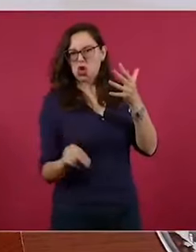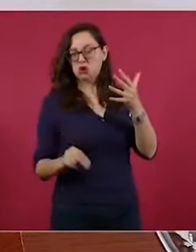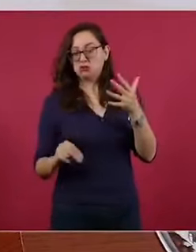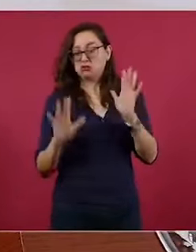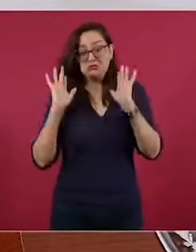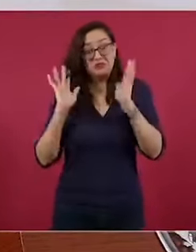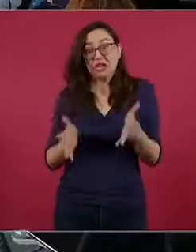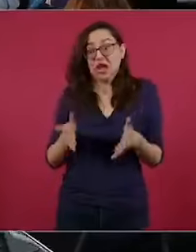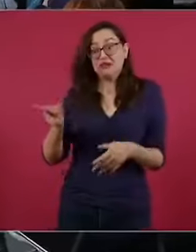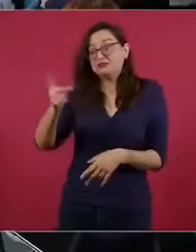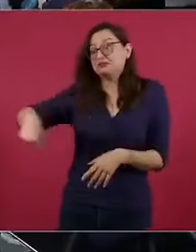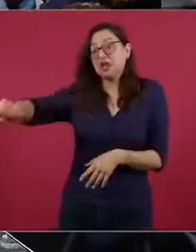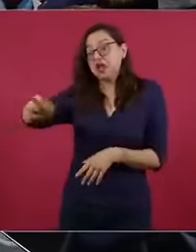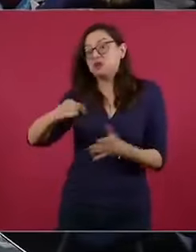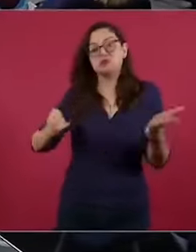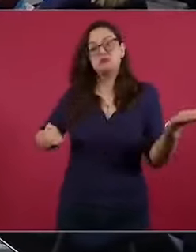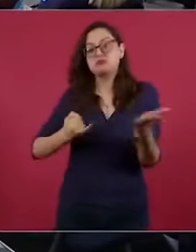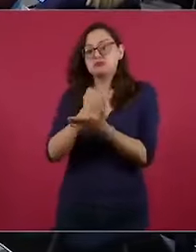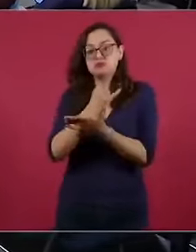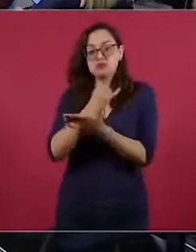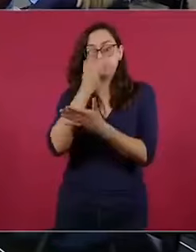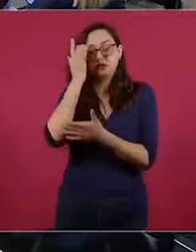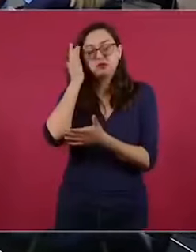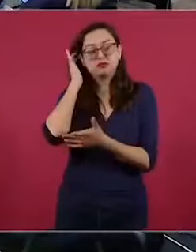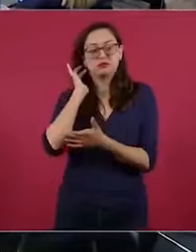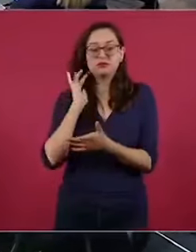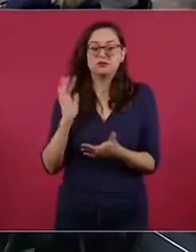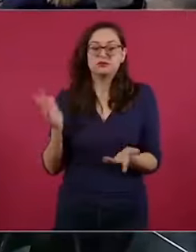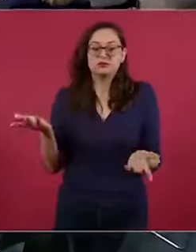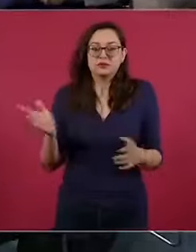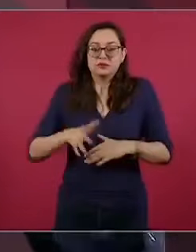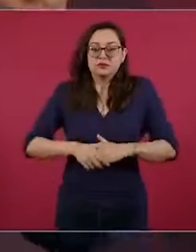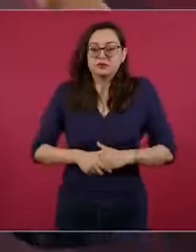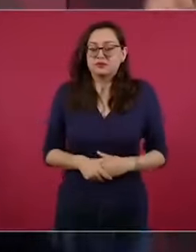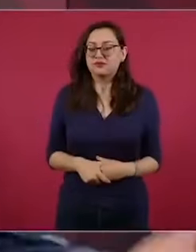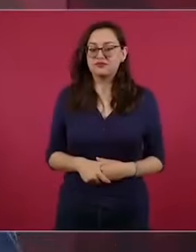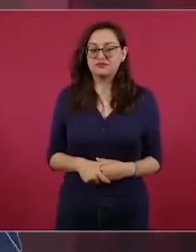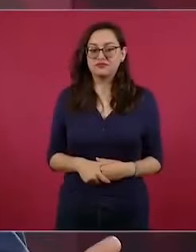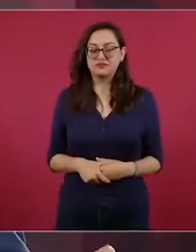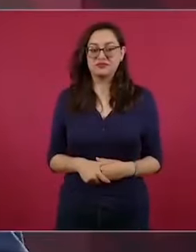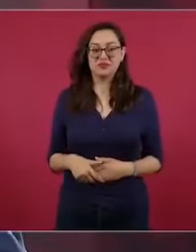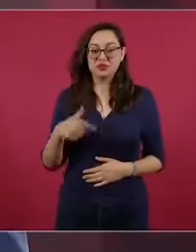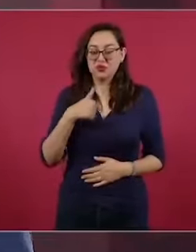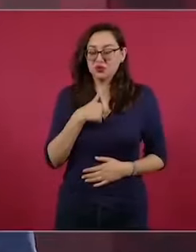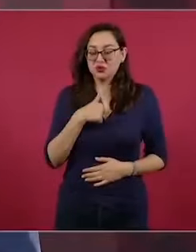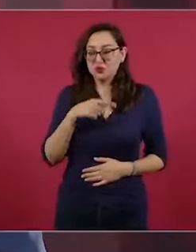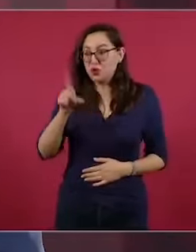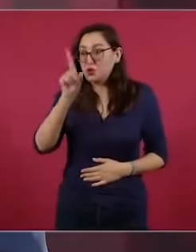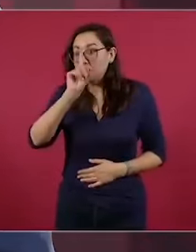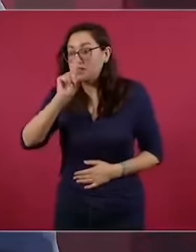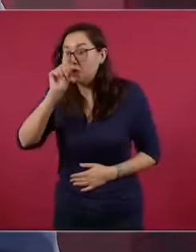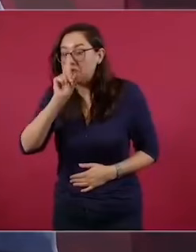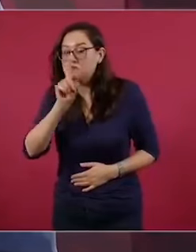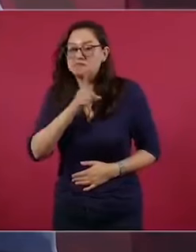ninguna iniciativa quiso también yo ni debería de estarles dando consejos a estas